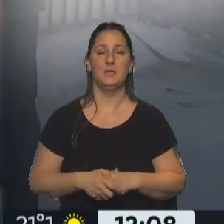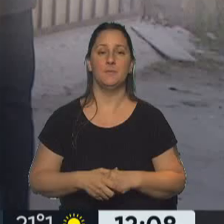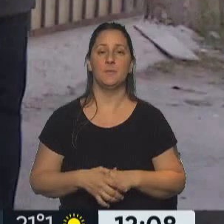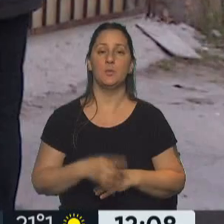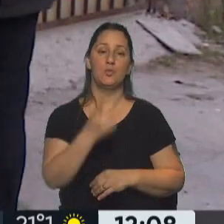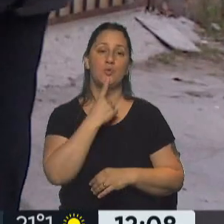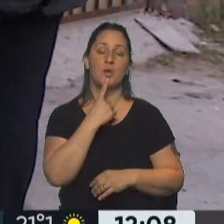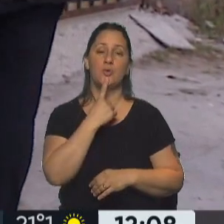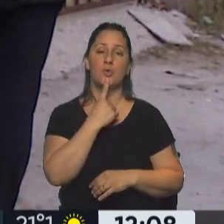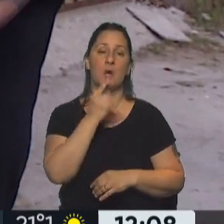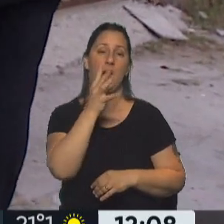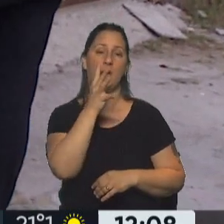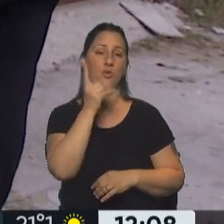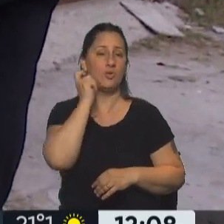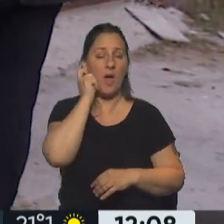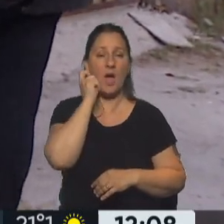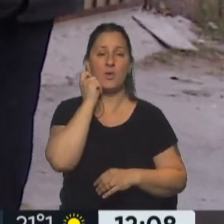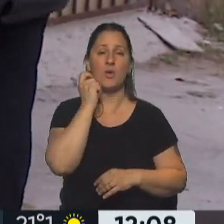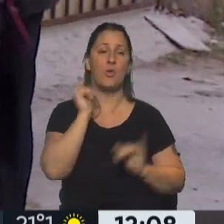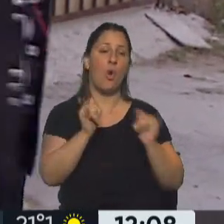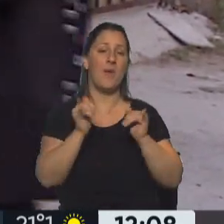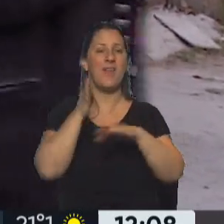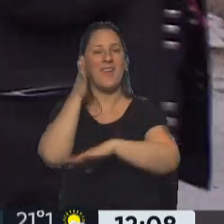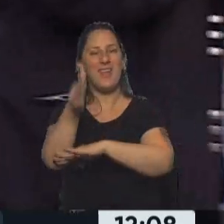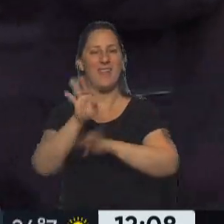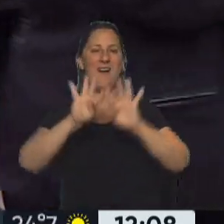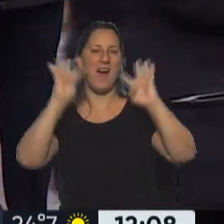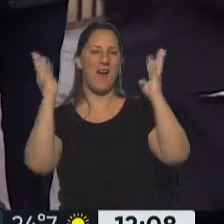de 14 años que, como tantos jóvenes de aquí, iban a la Reserva